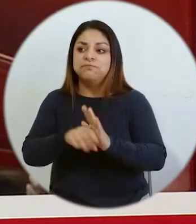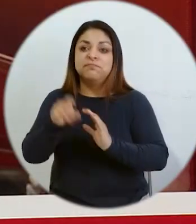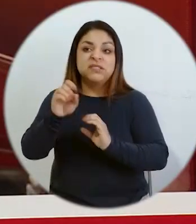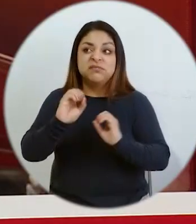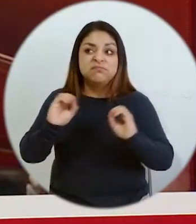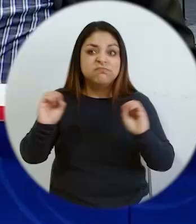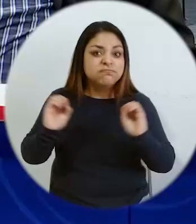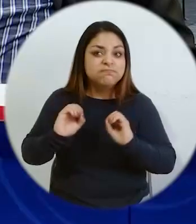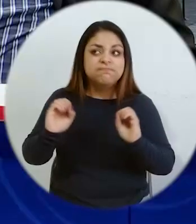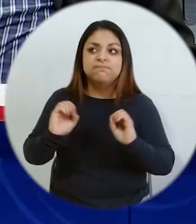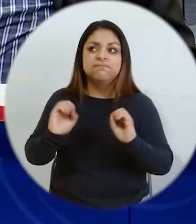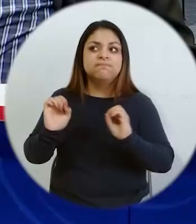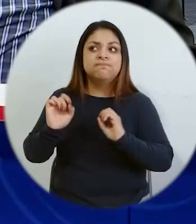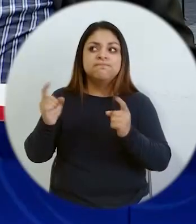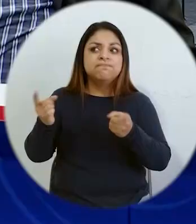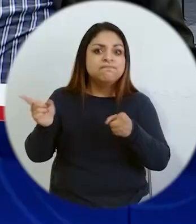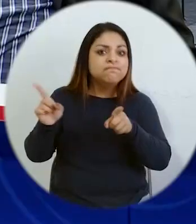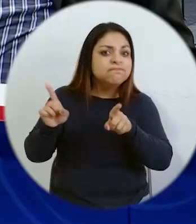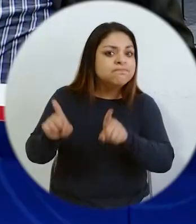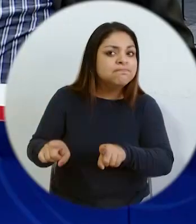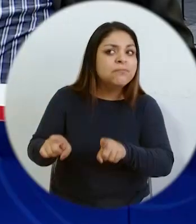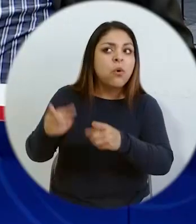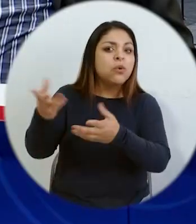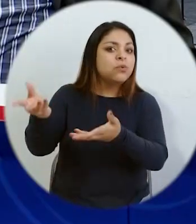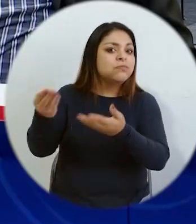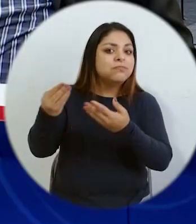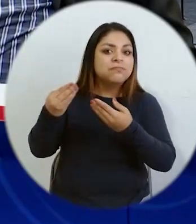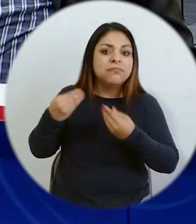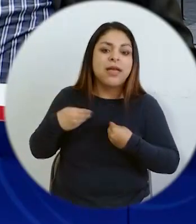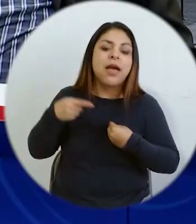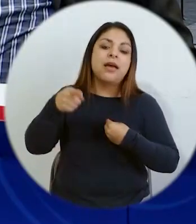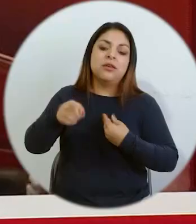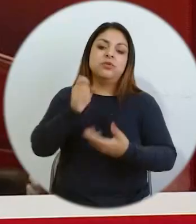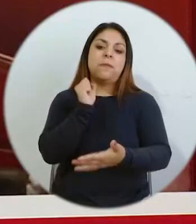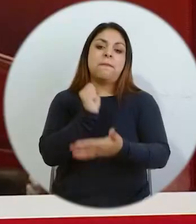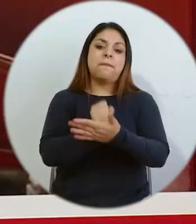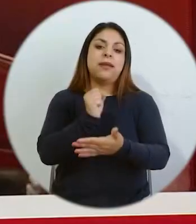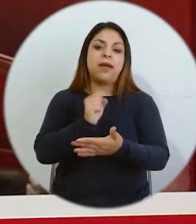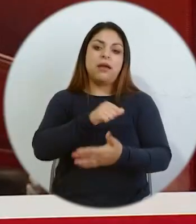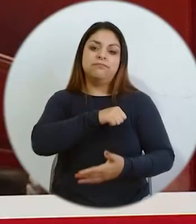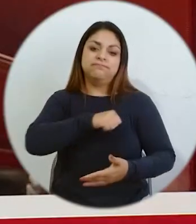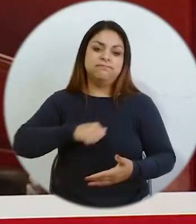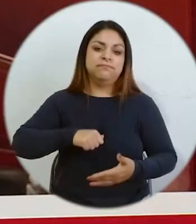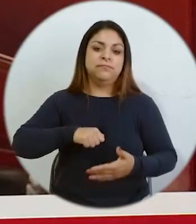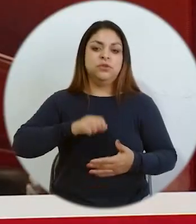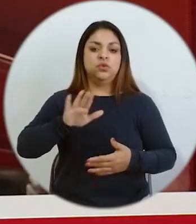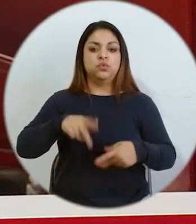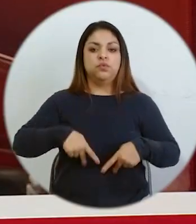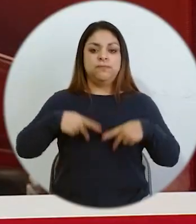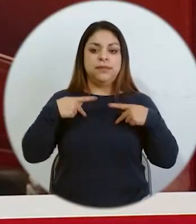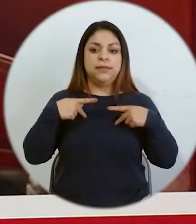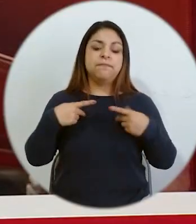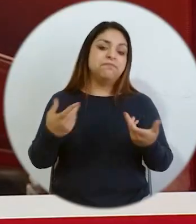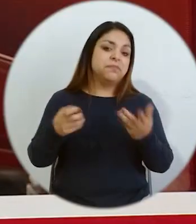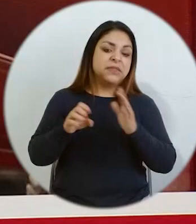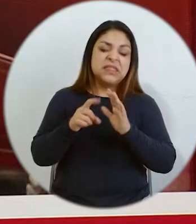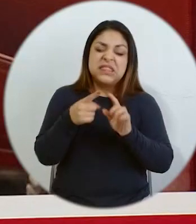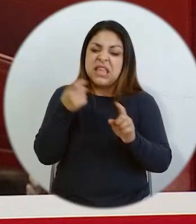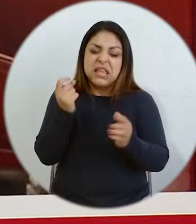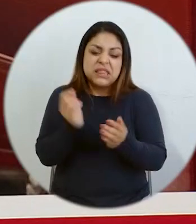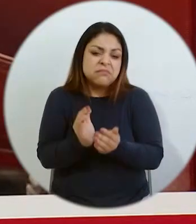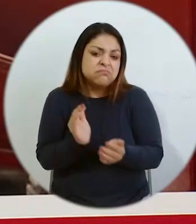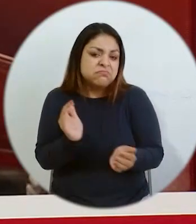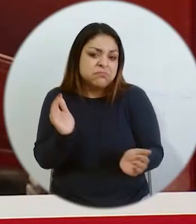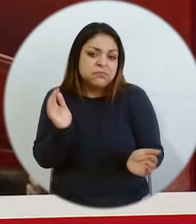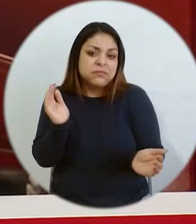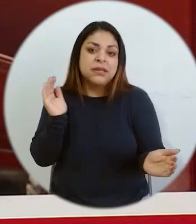da o lo que no se da, marca en las primeras etapas de vida de esta infancia, primera infancia, y puede